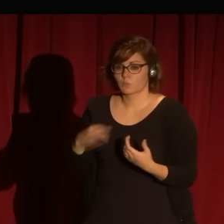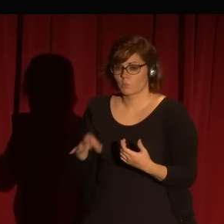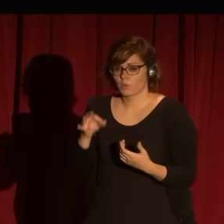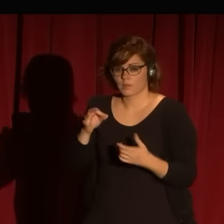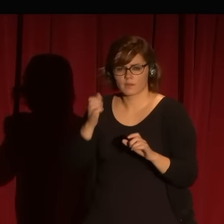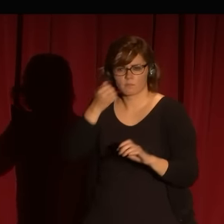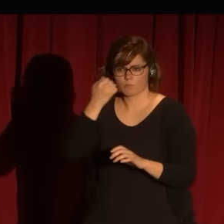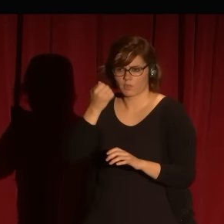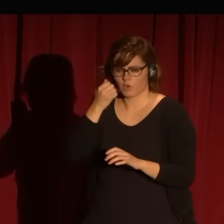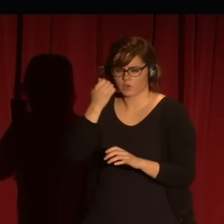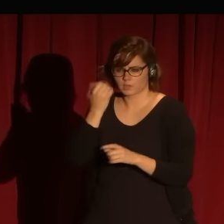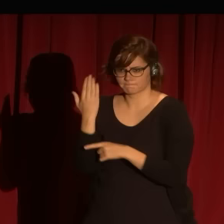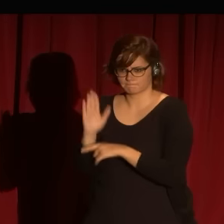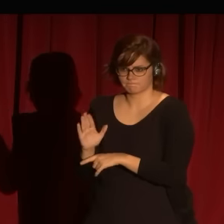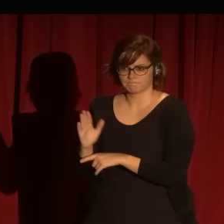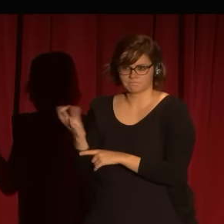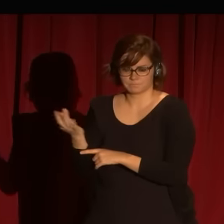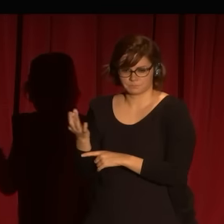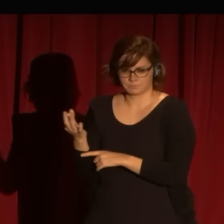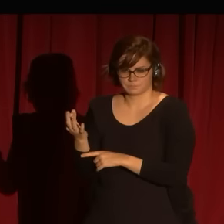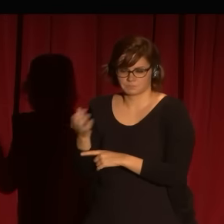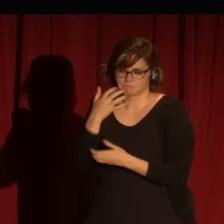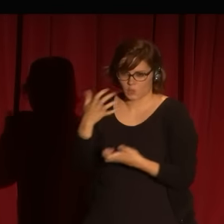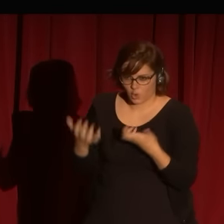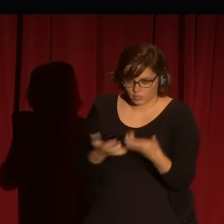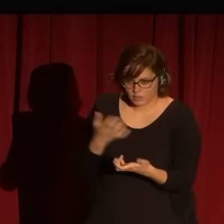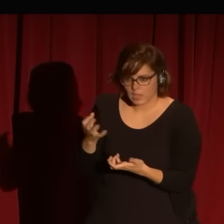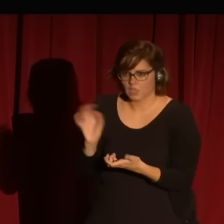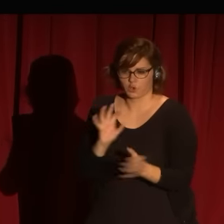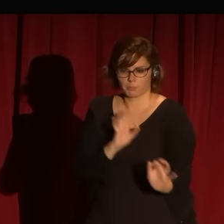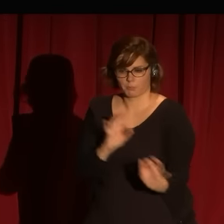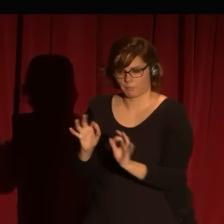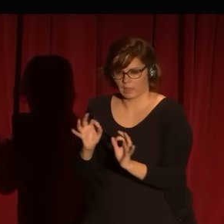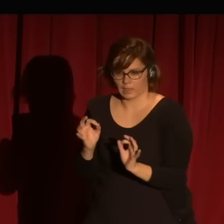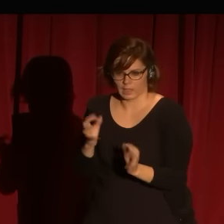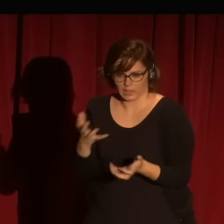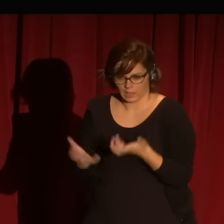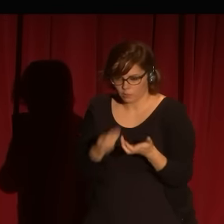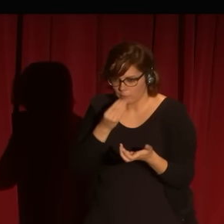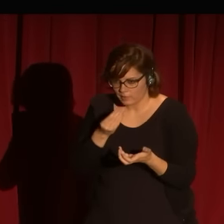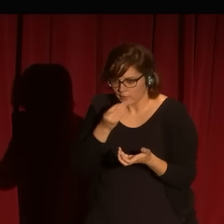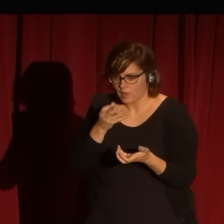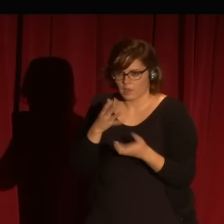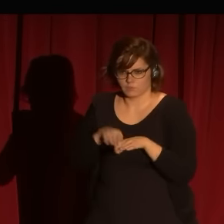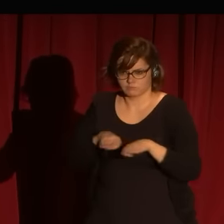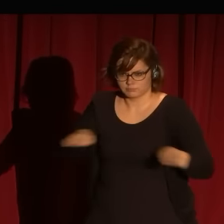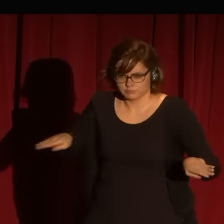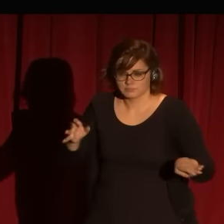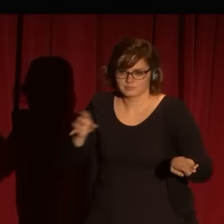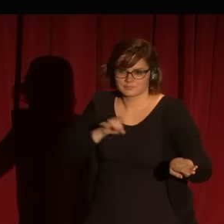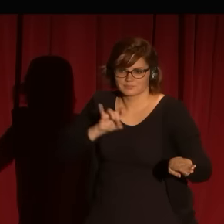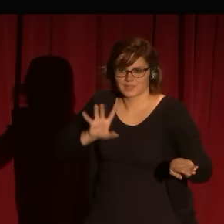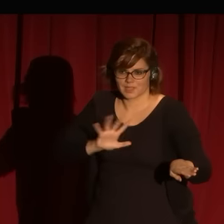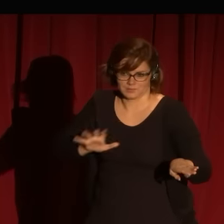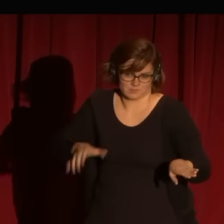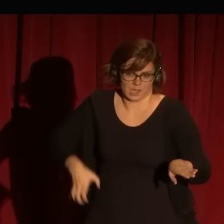bodegones que representan eh cocinas o preparaciones de comida o banquetes aristocráticos de